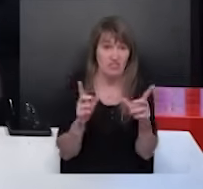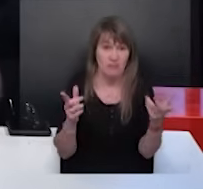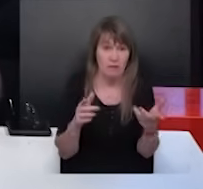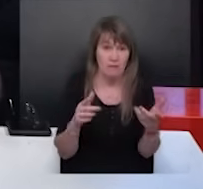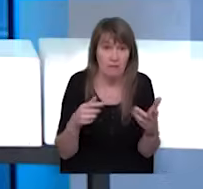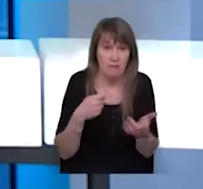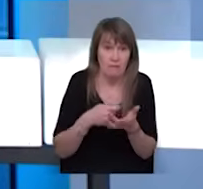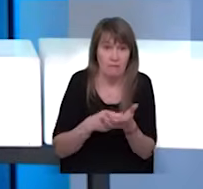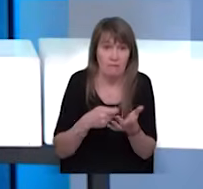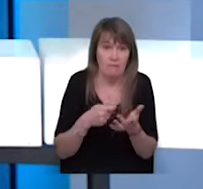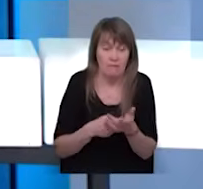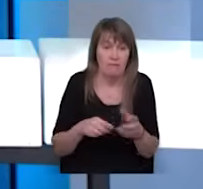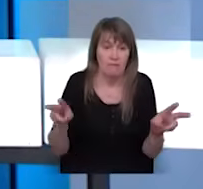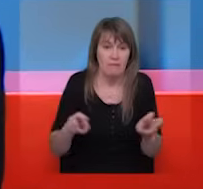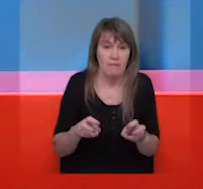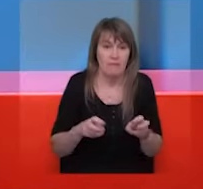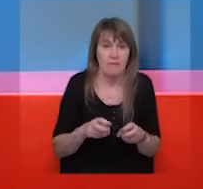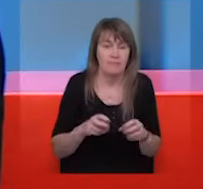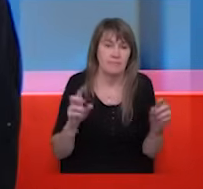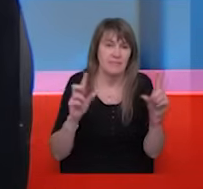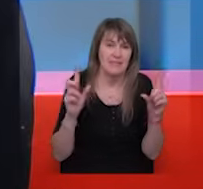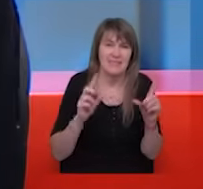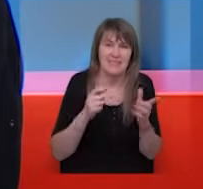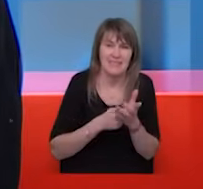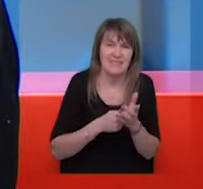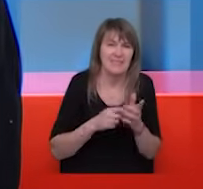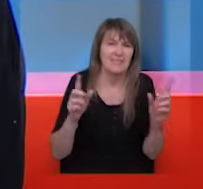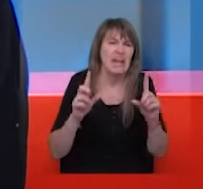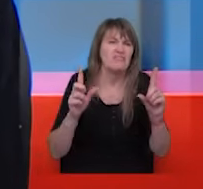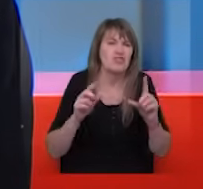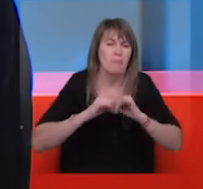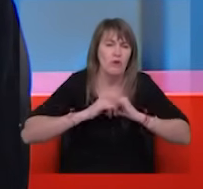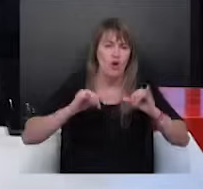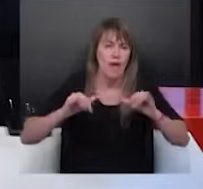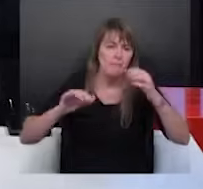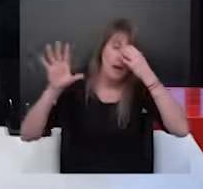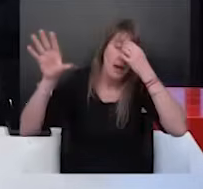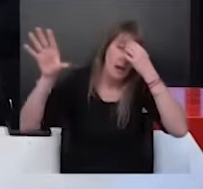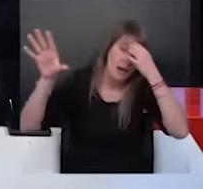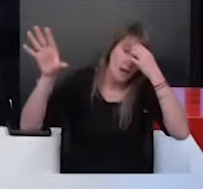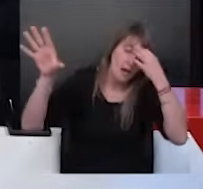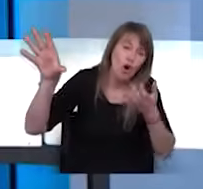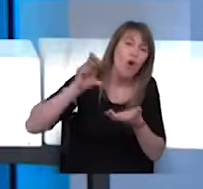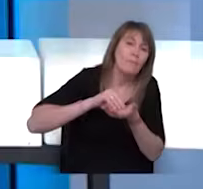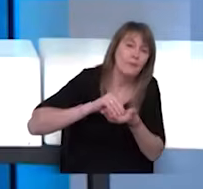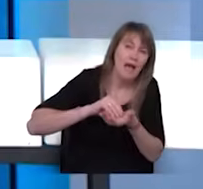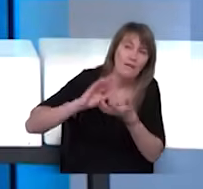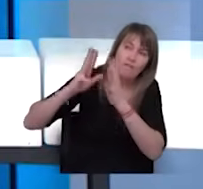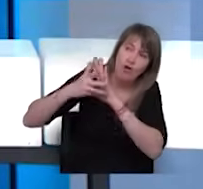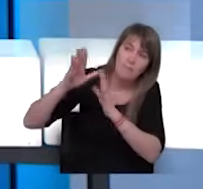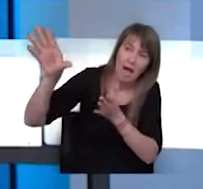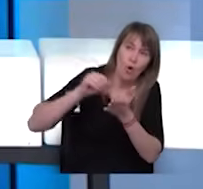de reality no Por lo general eran real programas que eran enlatados eran eran eran eran copia de comprado el formato el